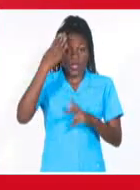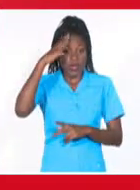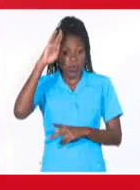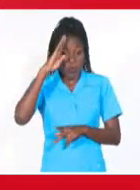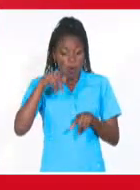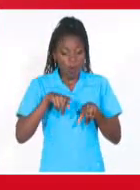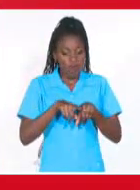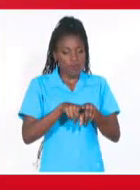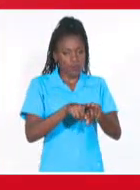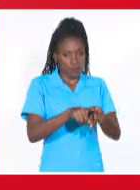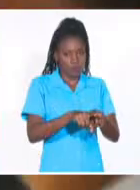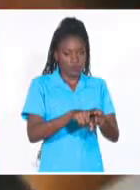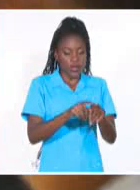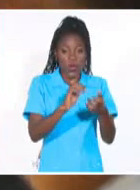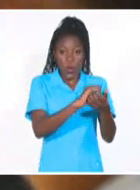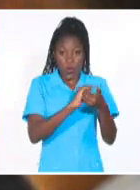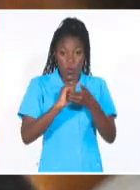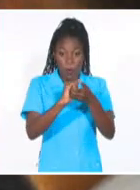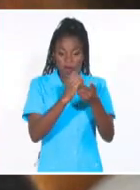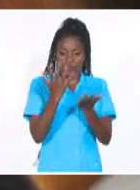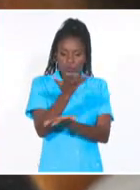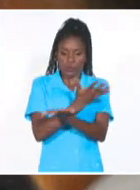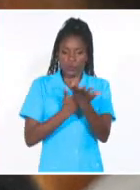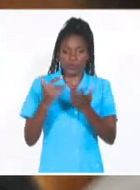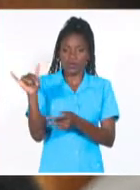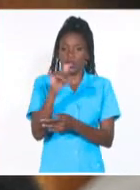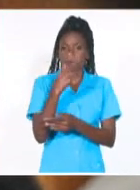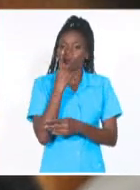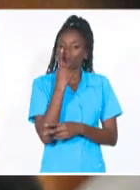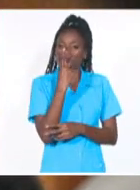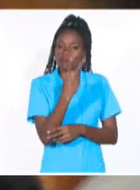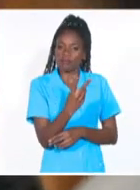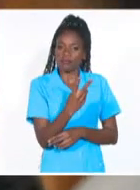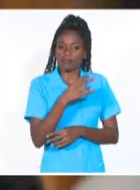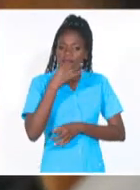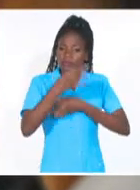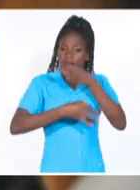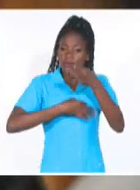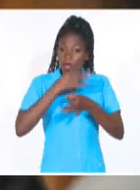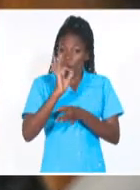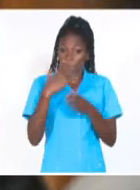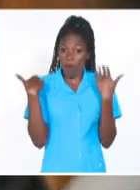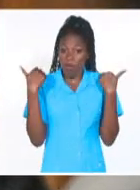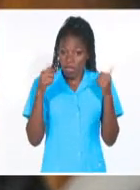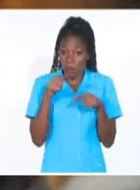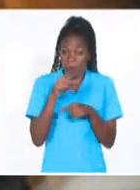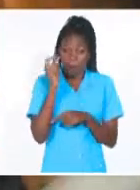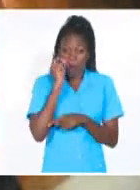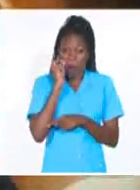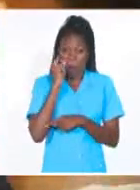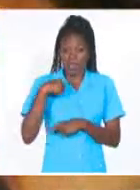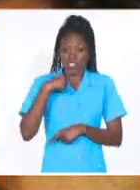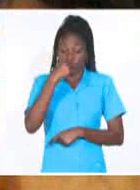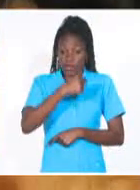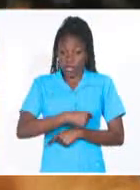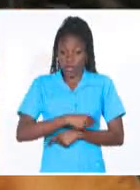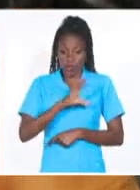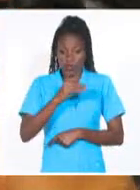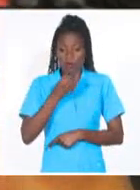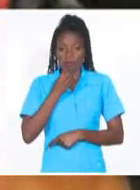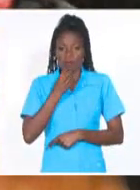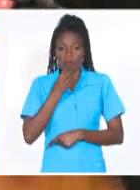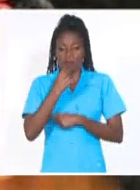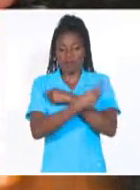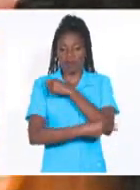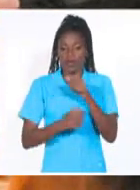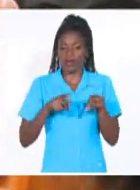mano y buenos compañeros que comparten la misma visión, expresó Wang Wenbin, quien añadió que su país está dispuesto a trabajar